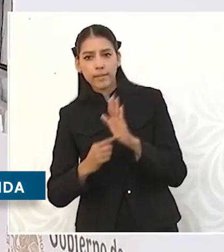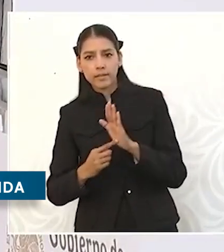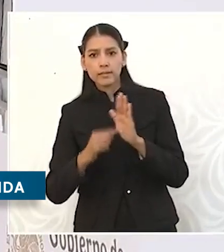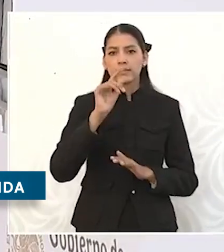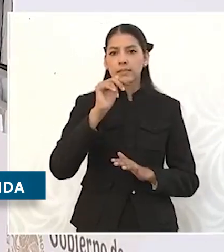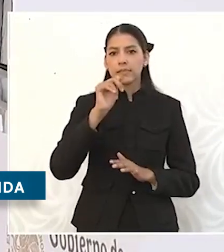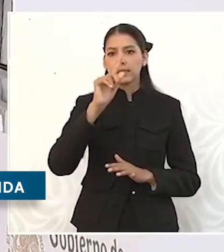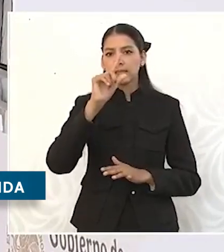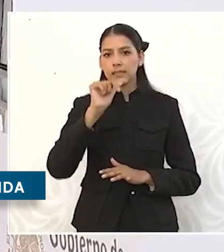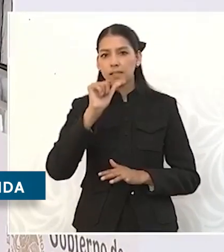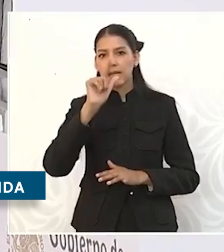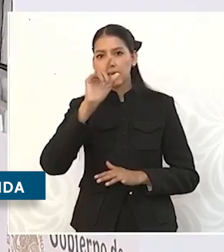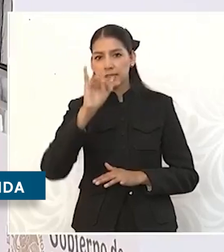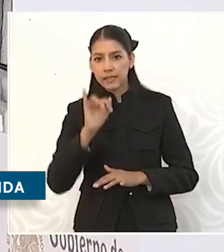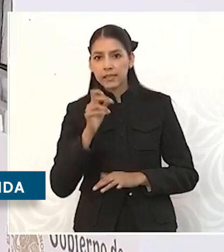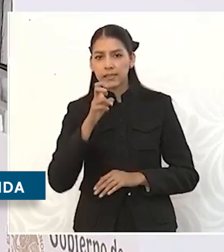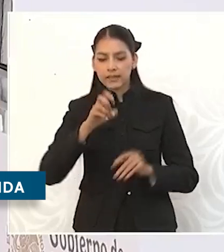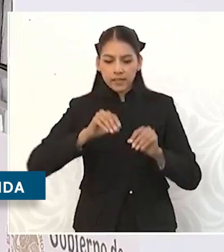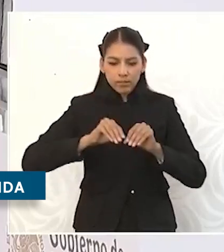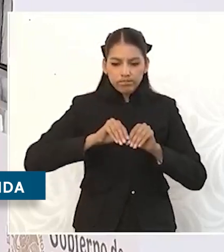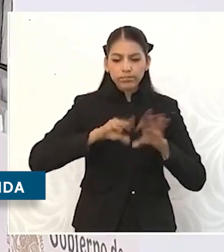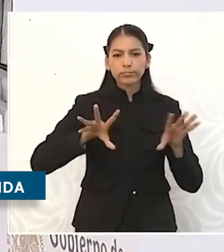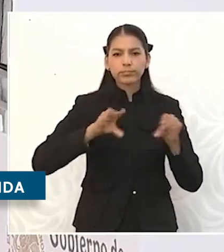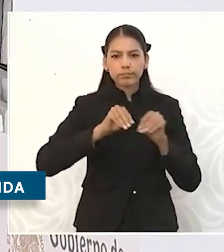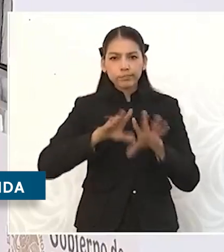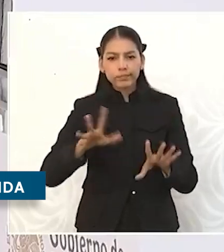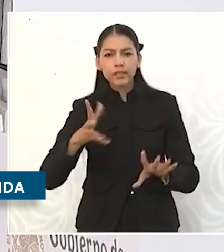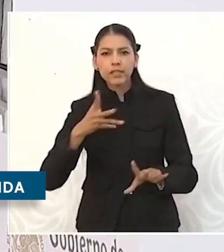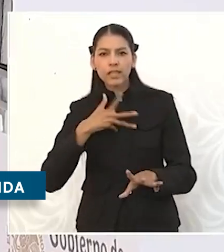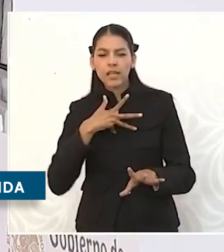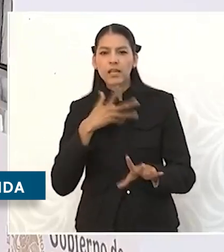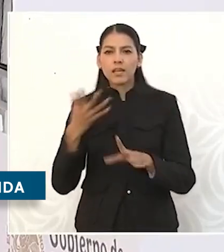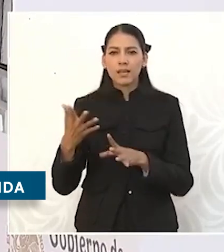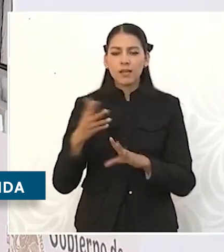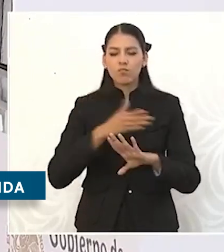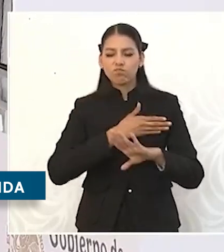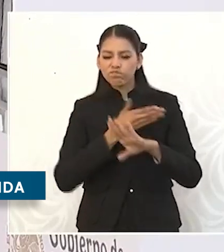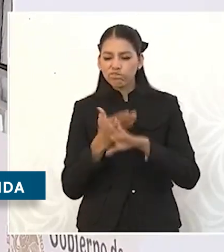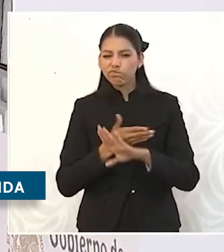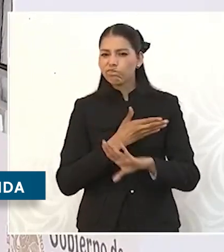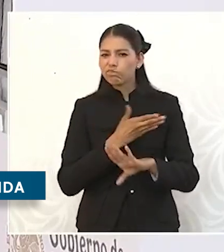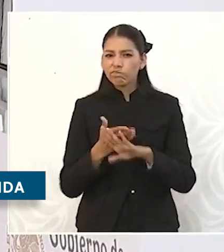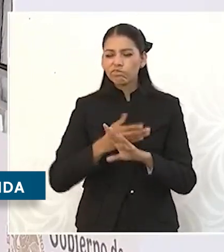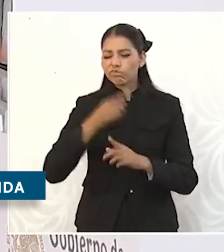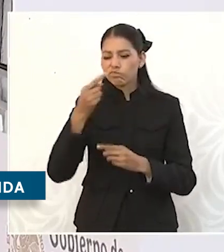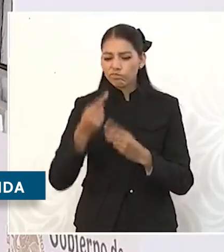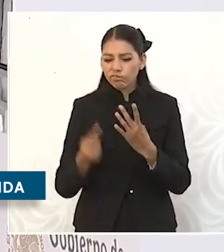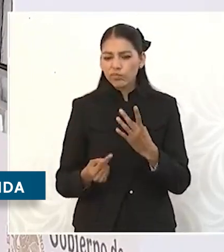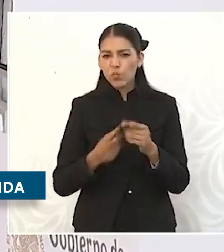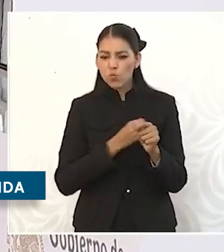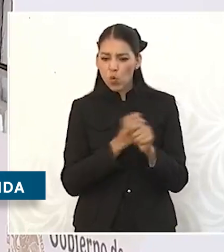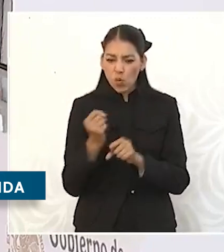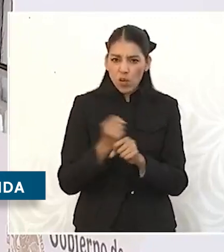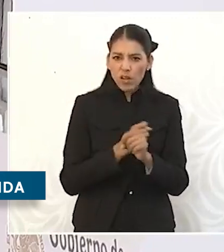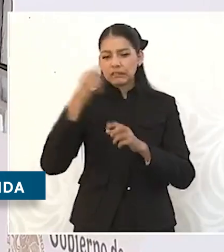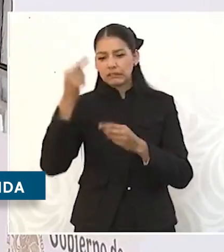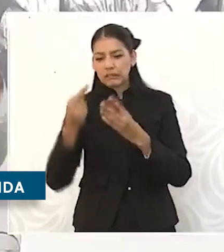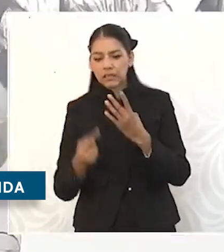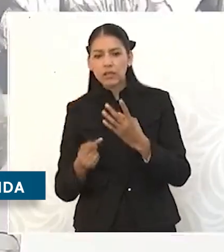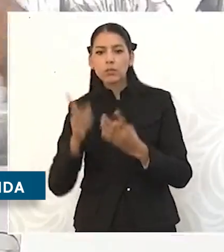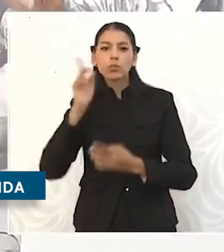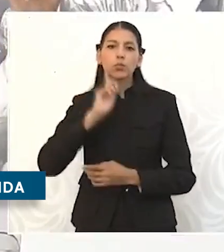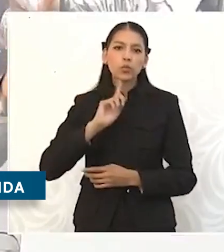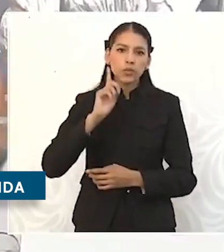en todo el país la iniciativa que comenzará este día internacional de la eliminación de la violencia contra la mujer está fundamentada en la constitución política